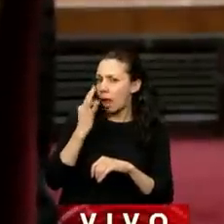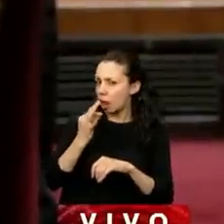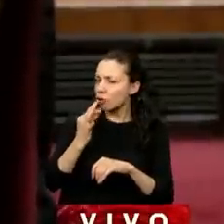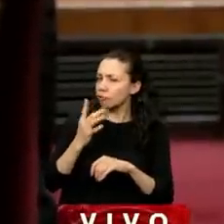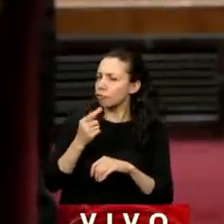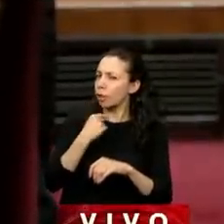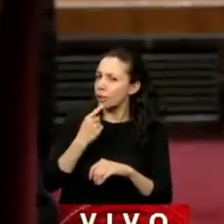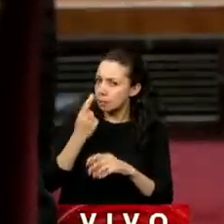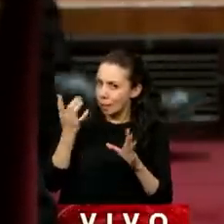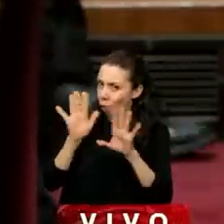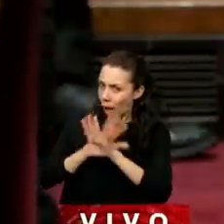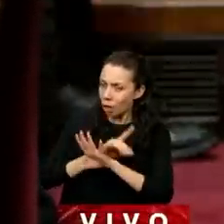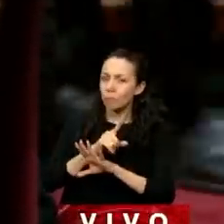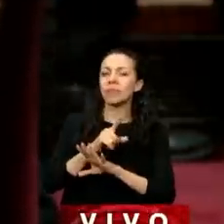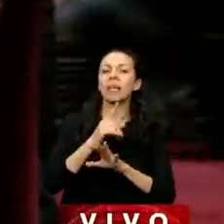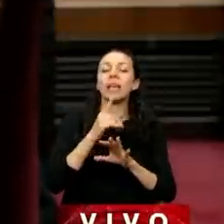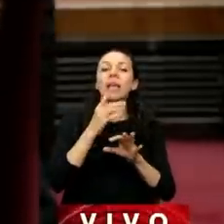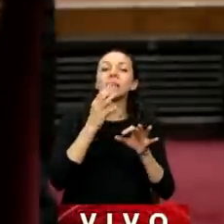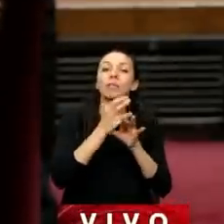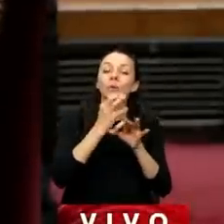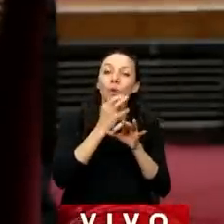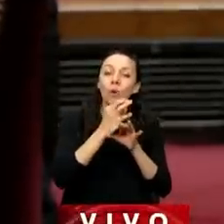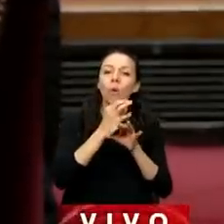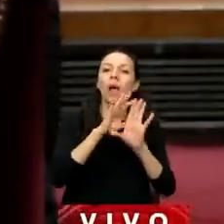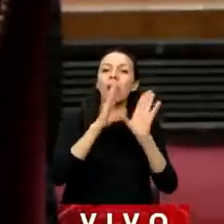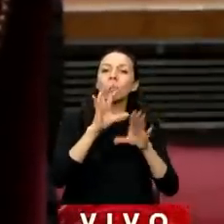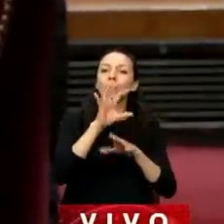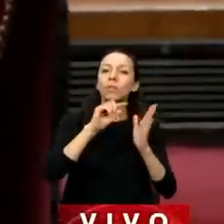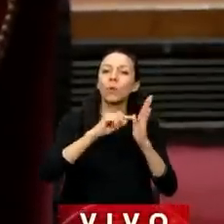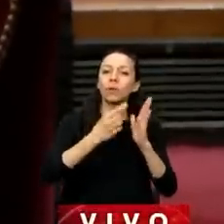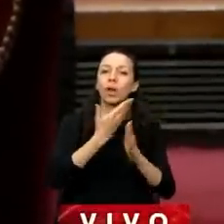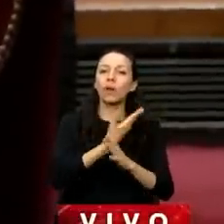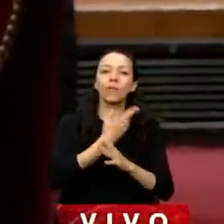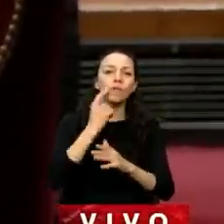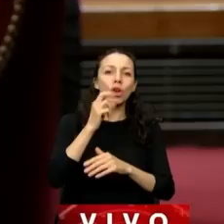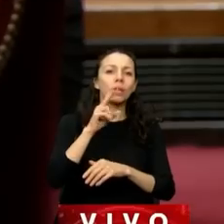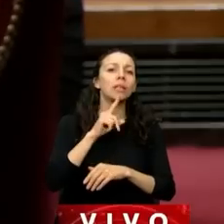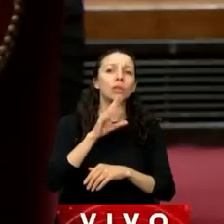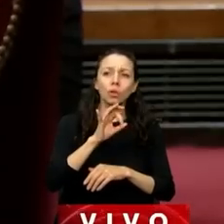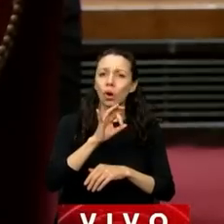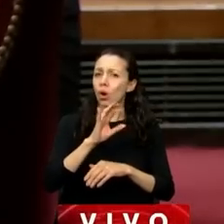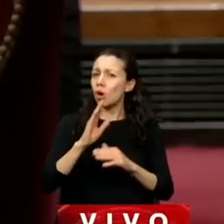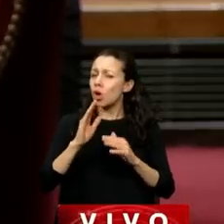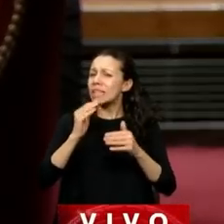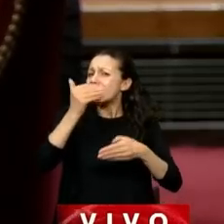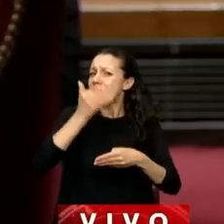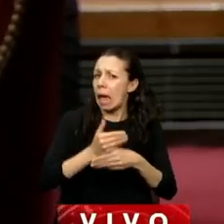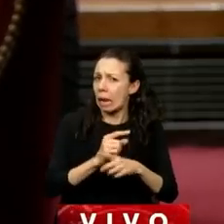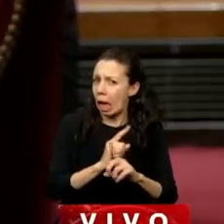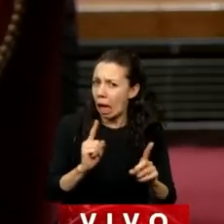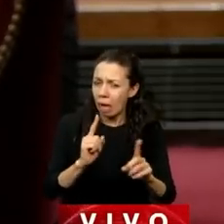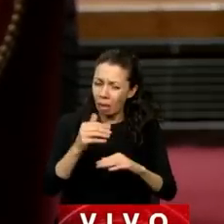Enfermería del Hospital Fiorito de la Provincia de Buenos Aires no se cerró, no se va a cerrar, no hay